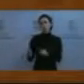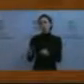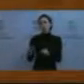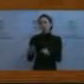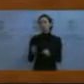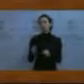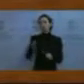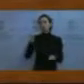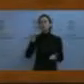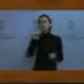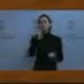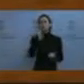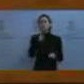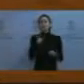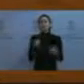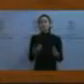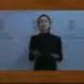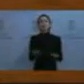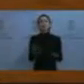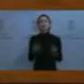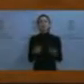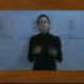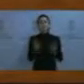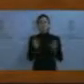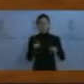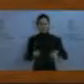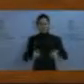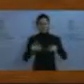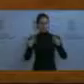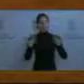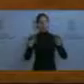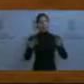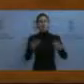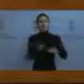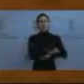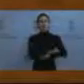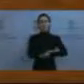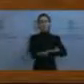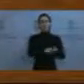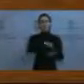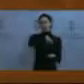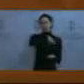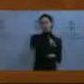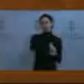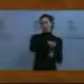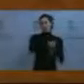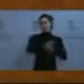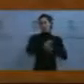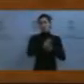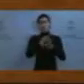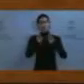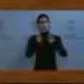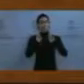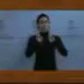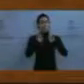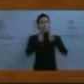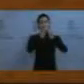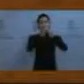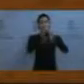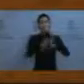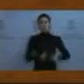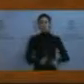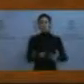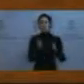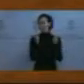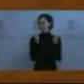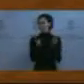no. Pero nos parece inaudito que desde la propia Administración, desde la propia Consejería, ni se investigue este tipo